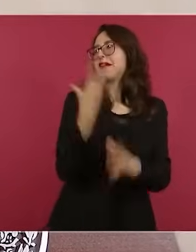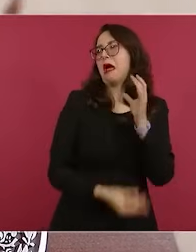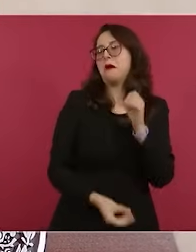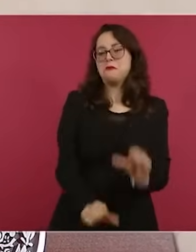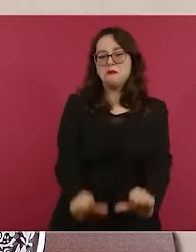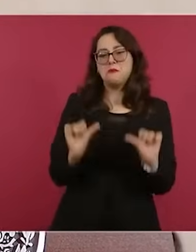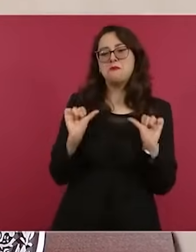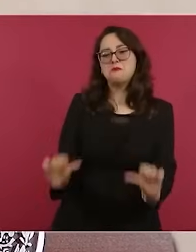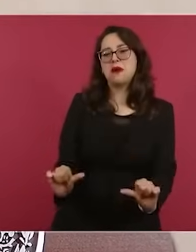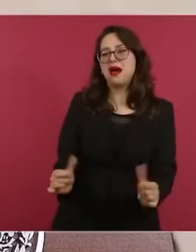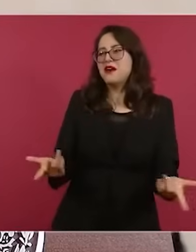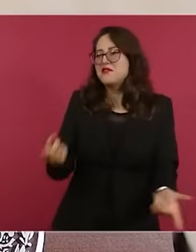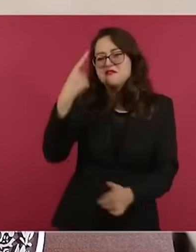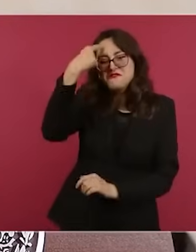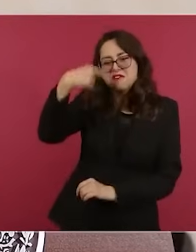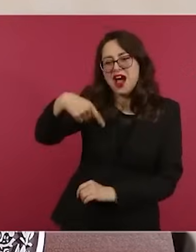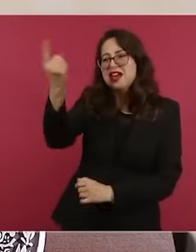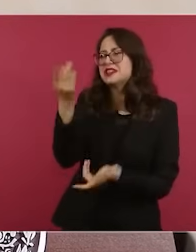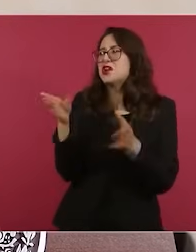si